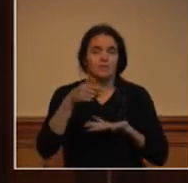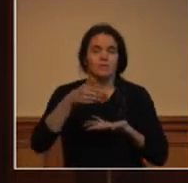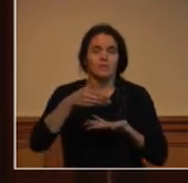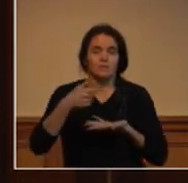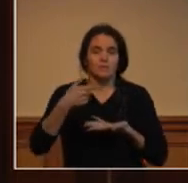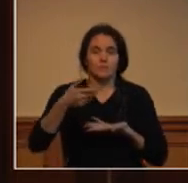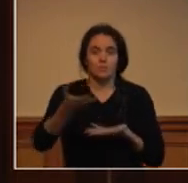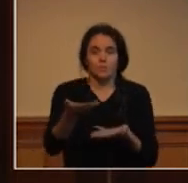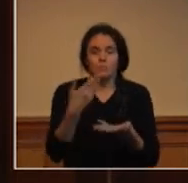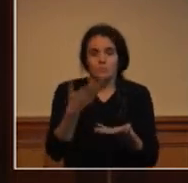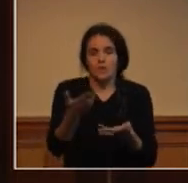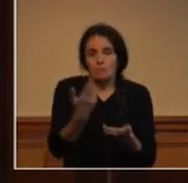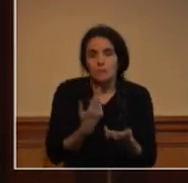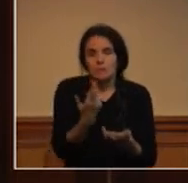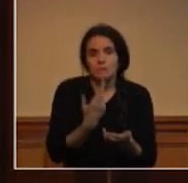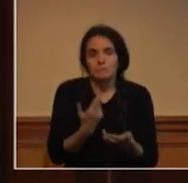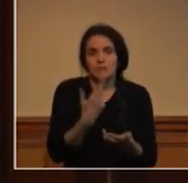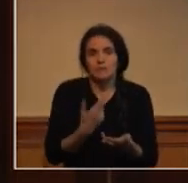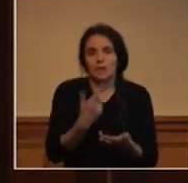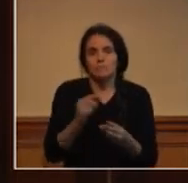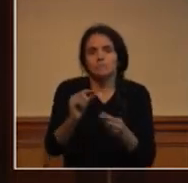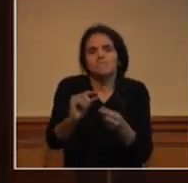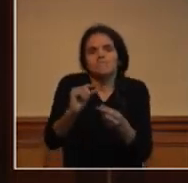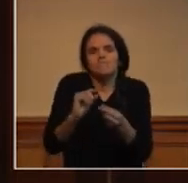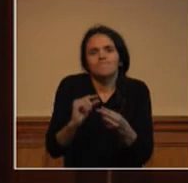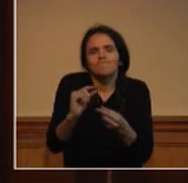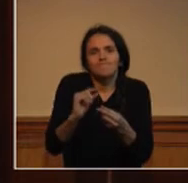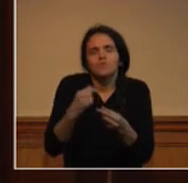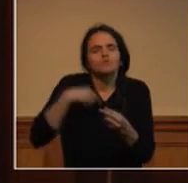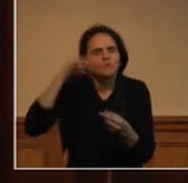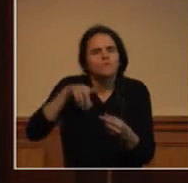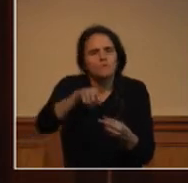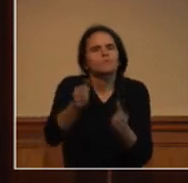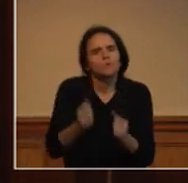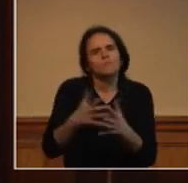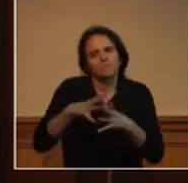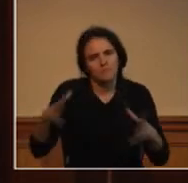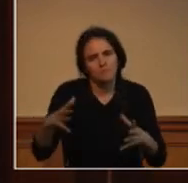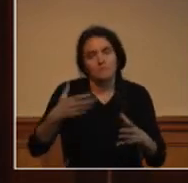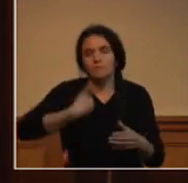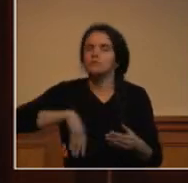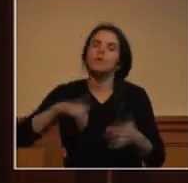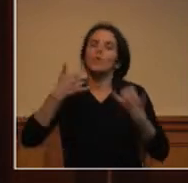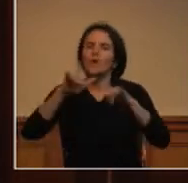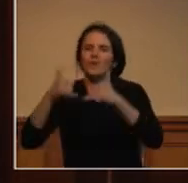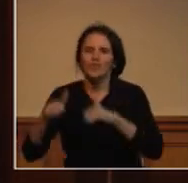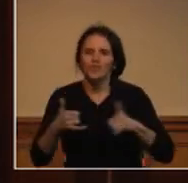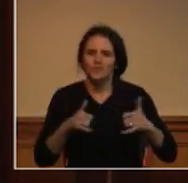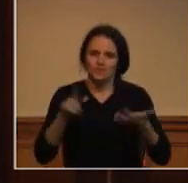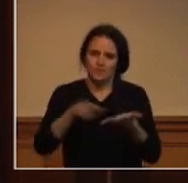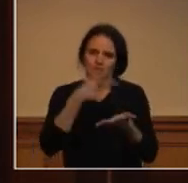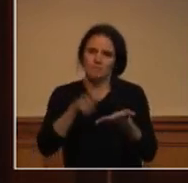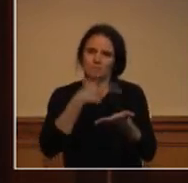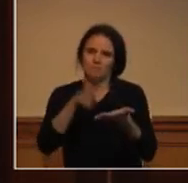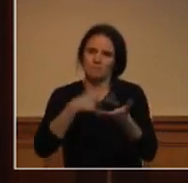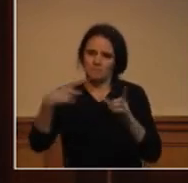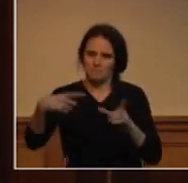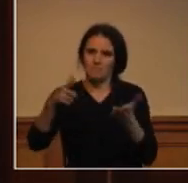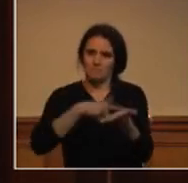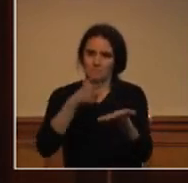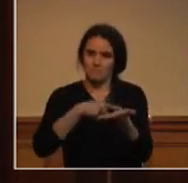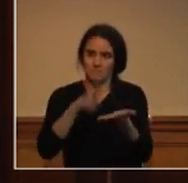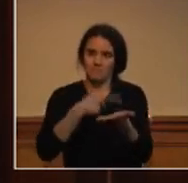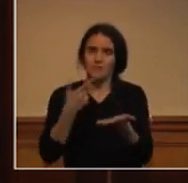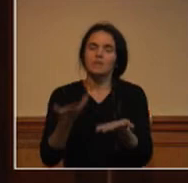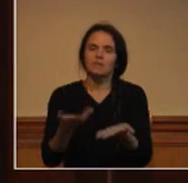entregando. Entonces, en ese momento, desarrollamos una batería de juegos para pantalla táctil que también estaba